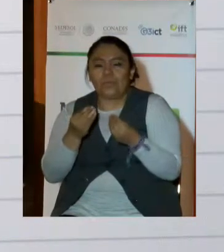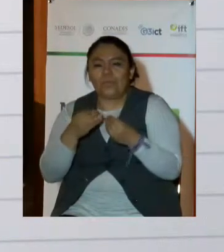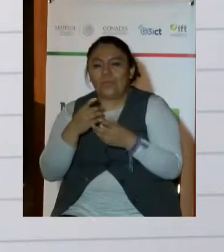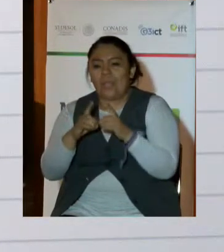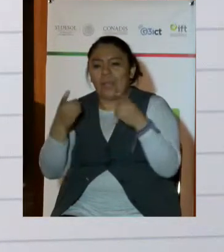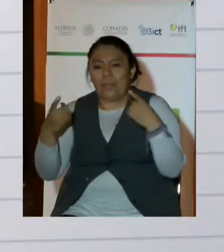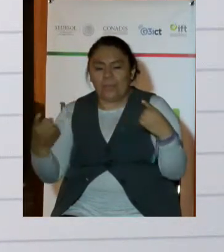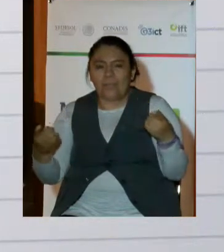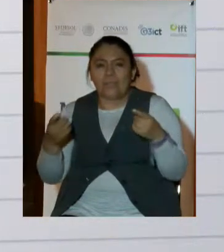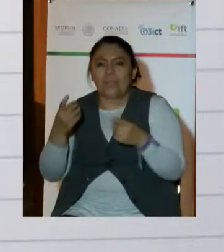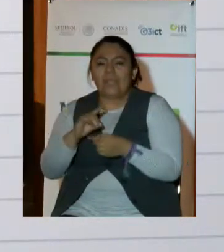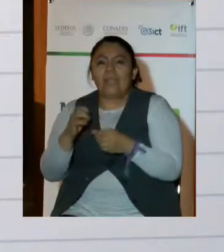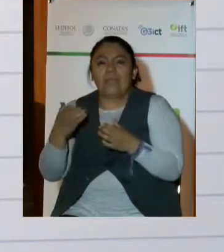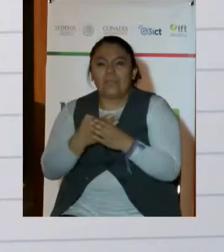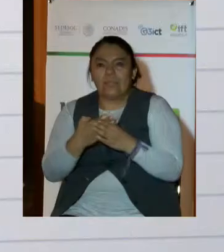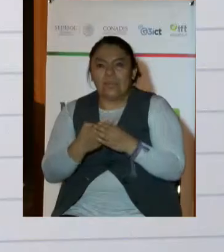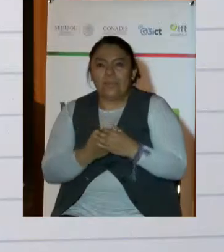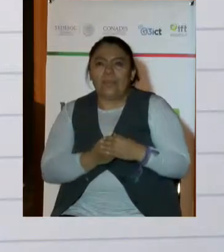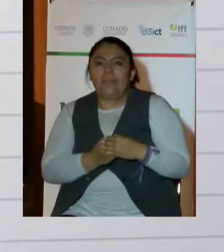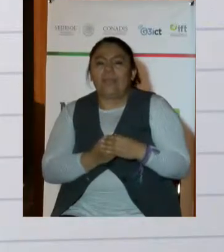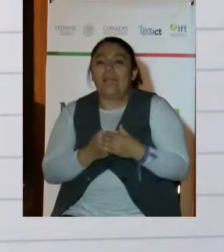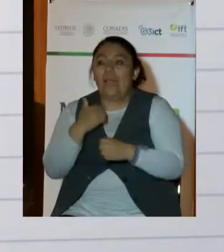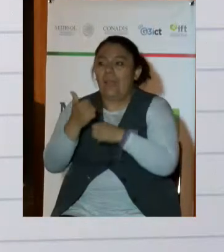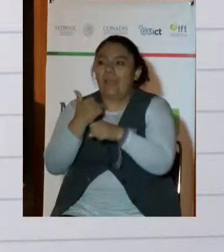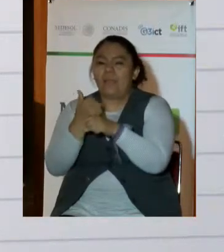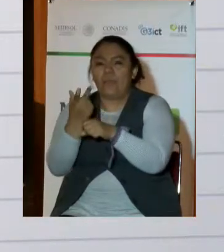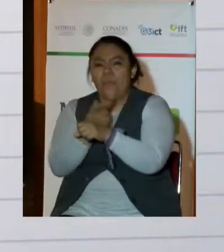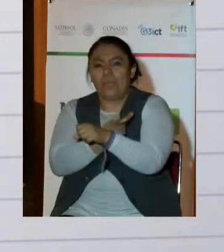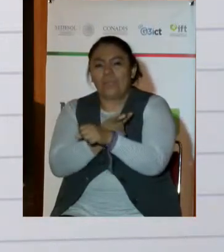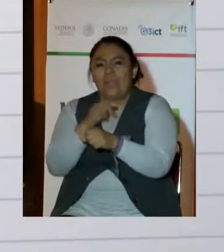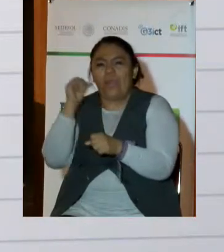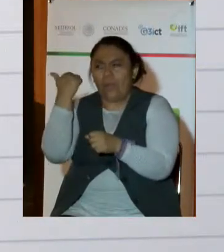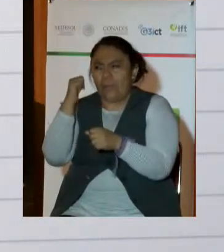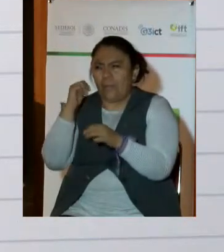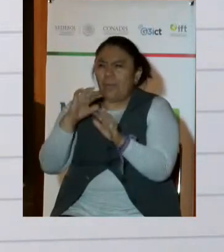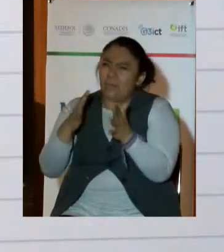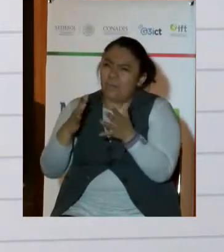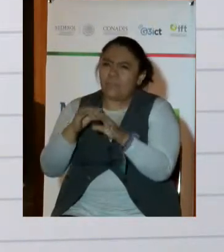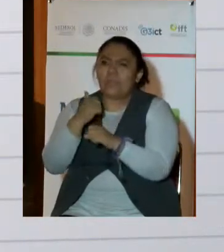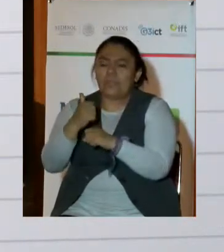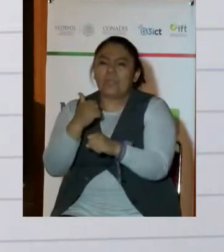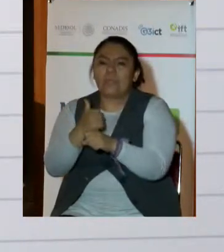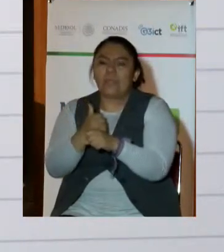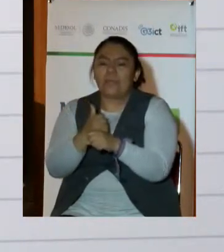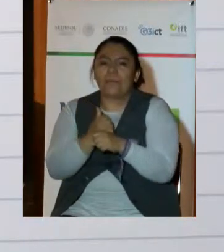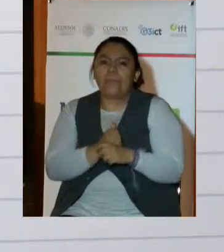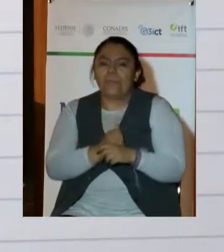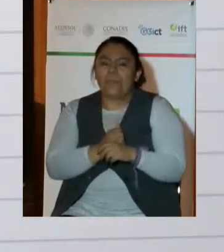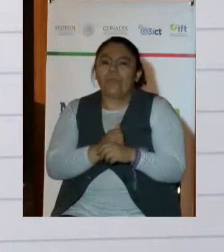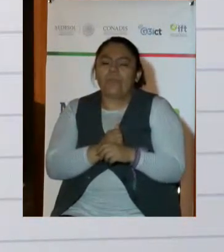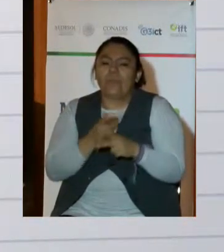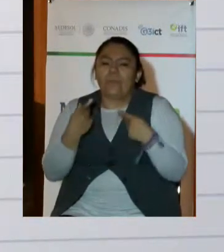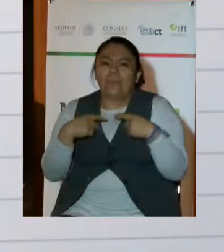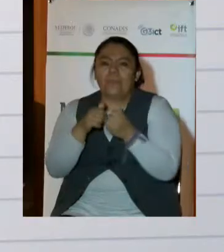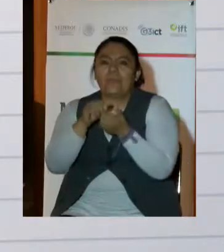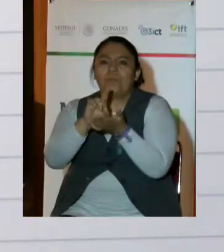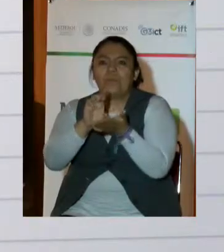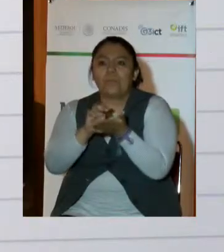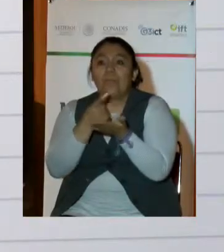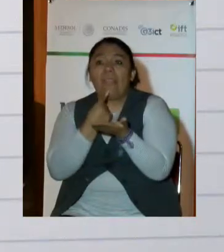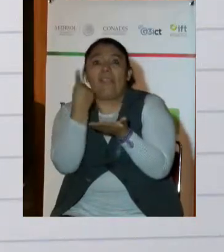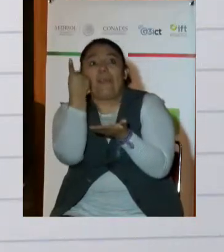con el esfuerzo de comunicación y cuando ya sea un hecho, veamos muchos cambios. También en Estados Unidos y en España, donde